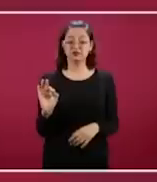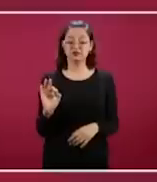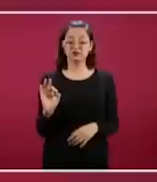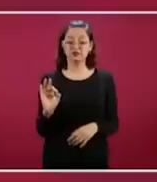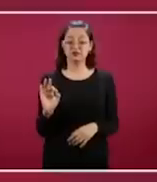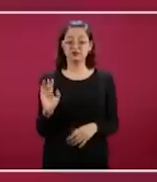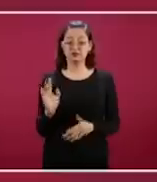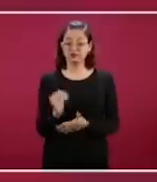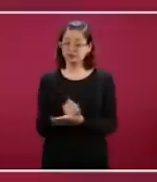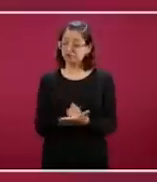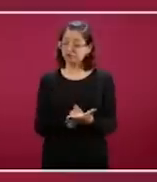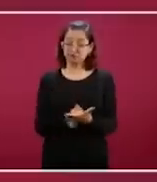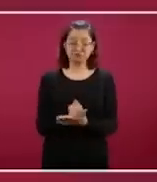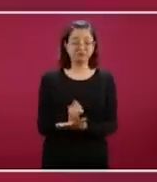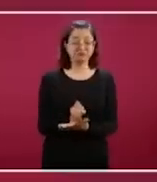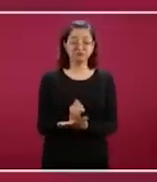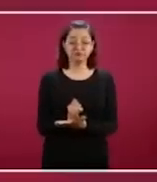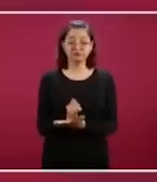que